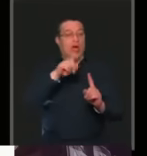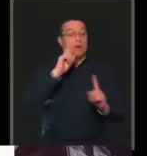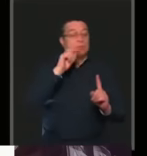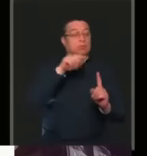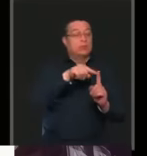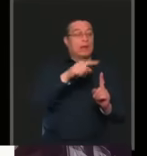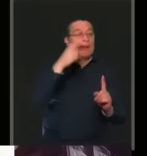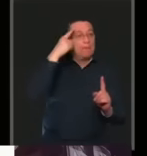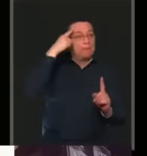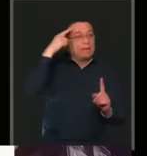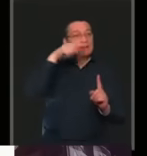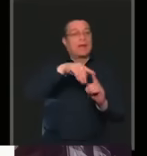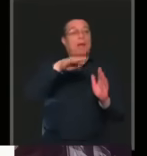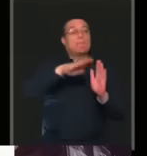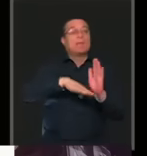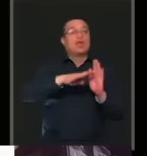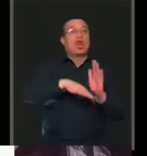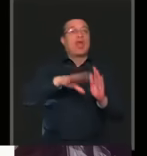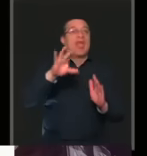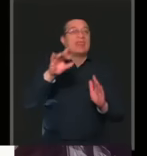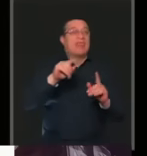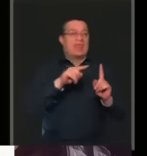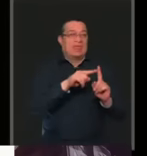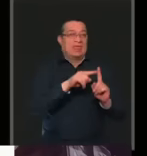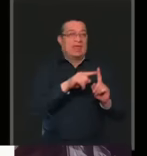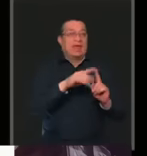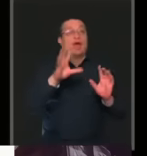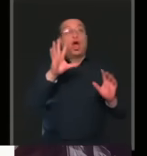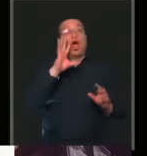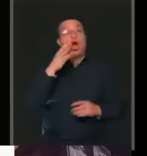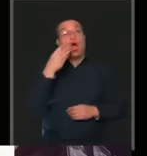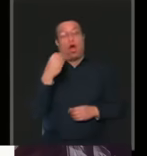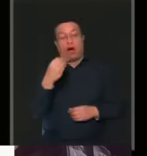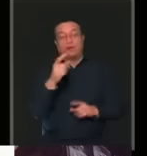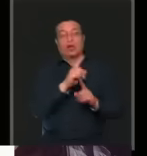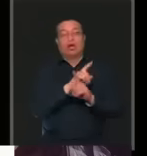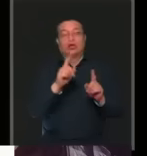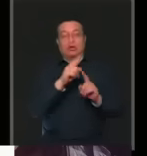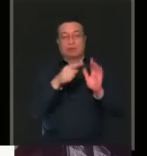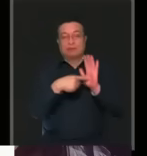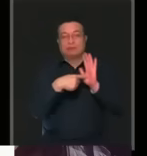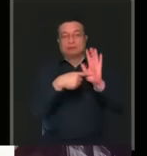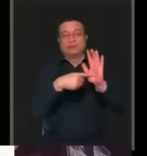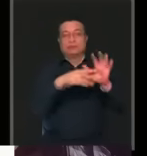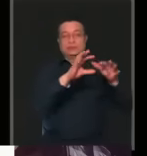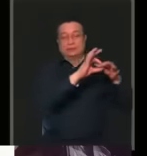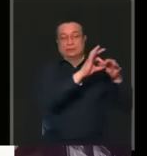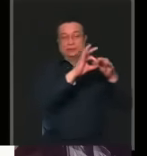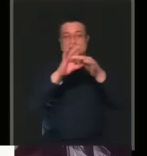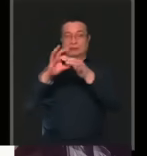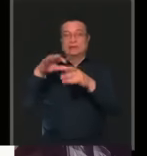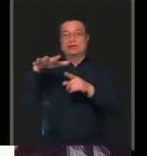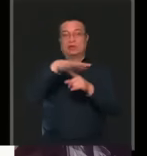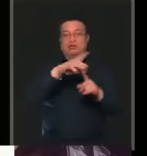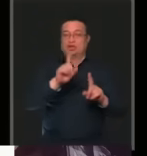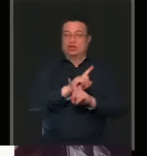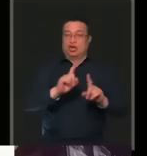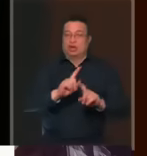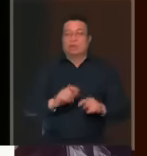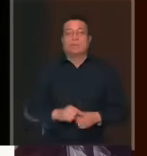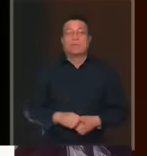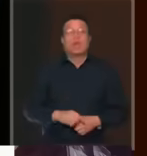cree es una menor de edad. Por razones obvias, no mostraremos el contenido de esta situación. Hola.